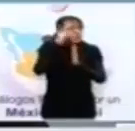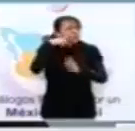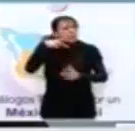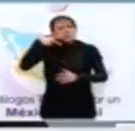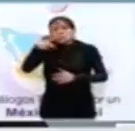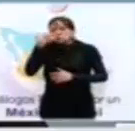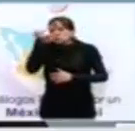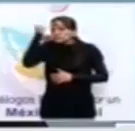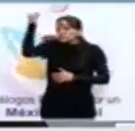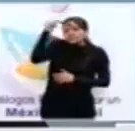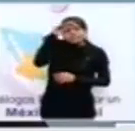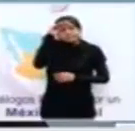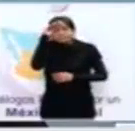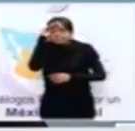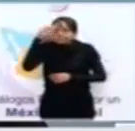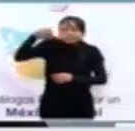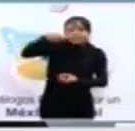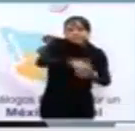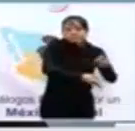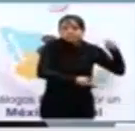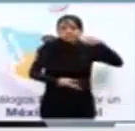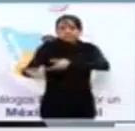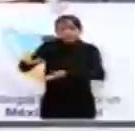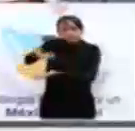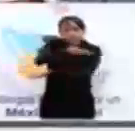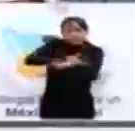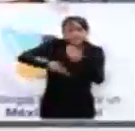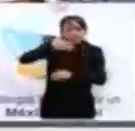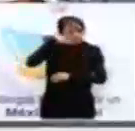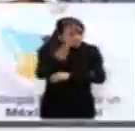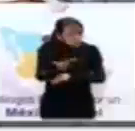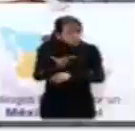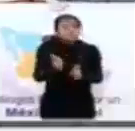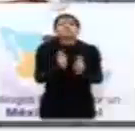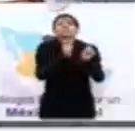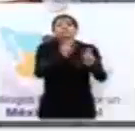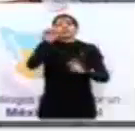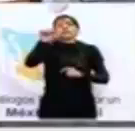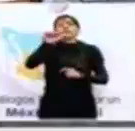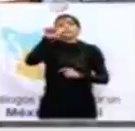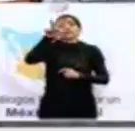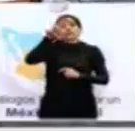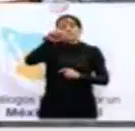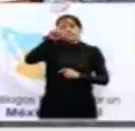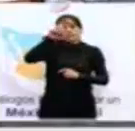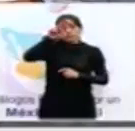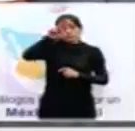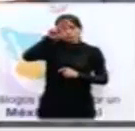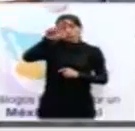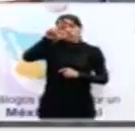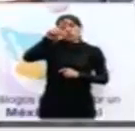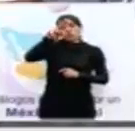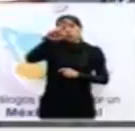planteamientos, reflexiones en torno a lo que se ha comentado hasta ahora. Senador Salvador López Brito, adelante.